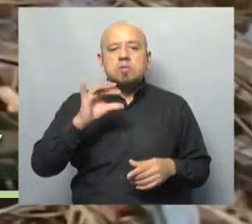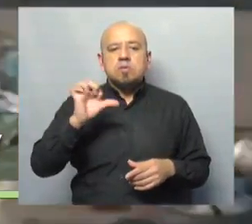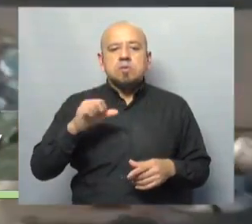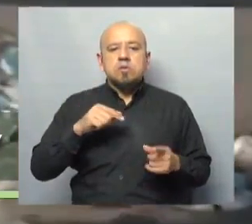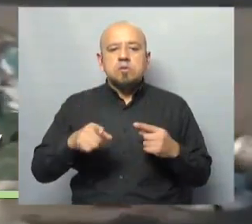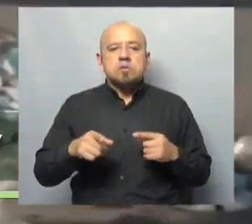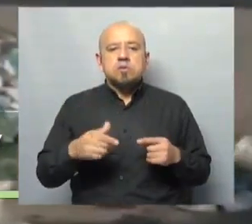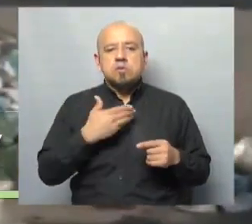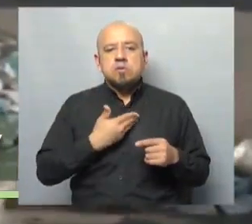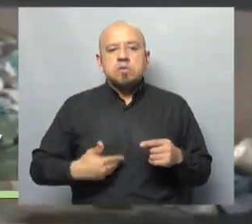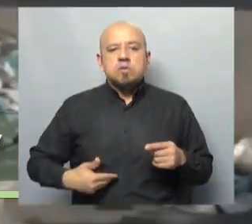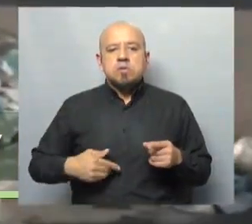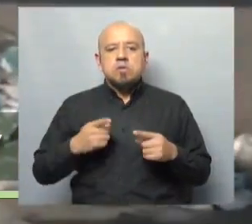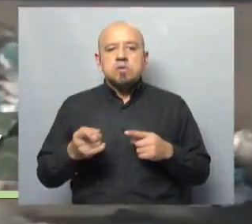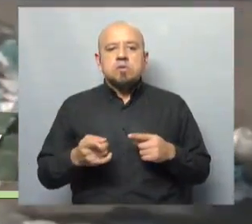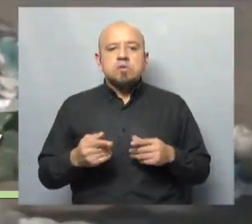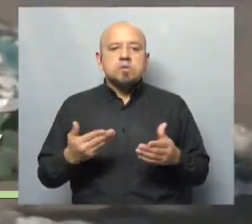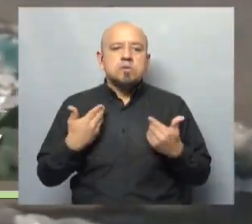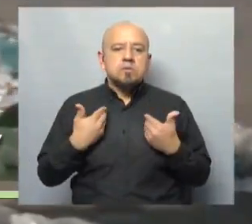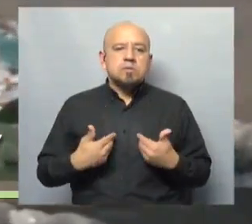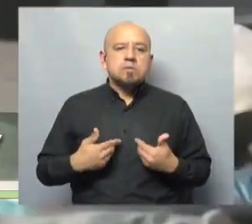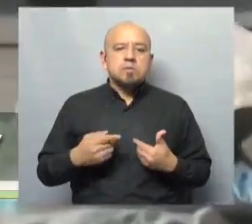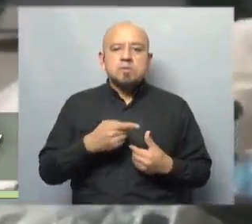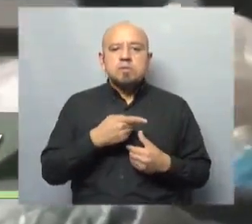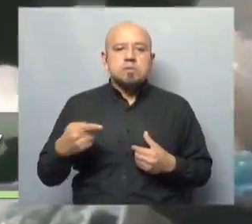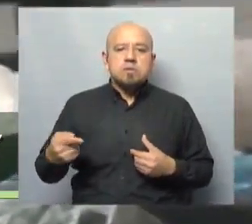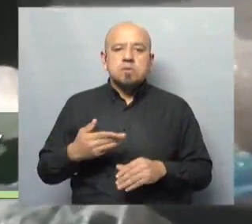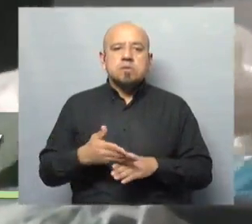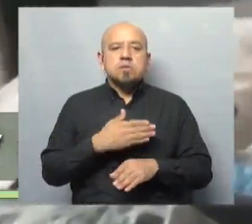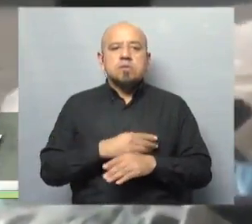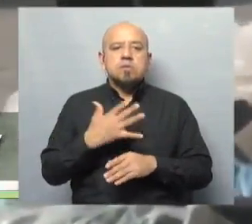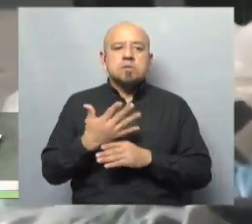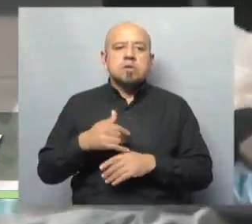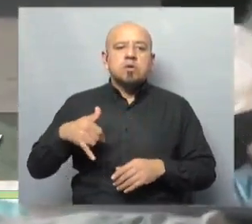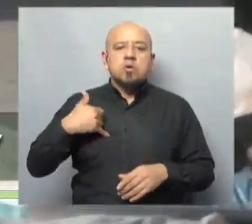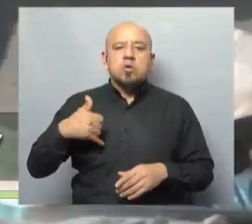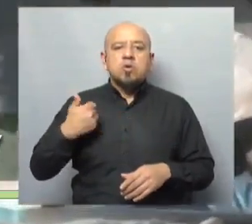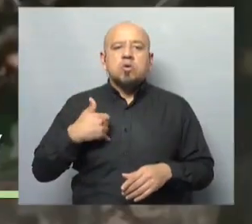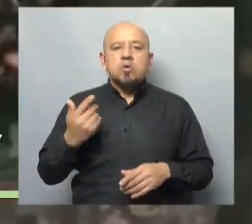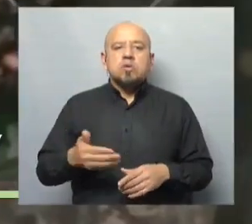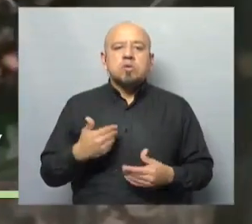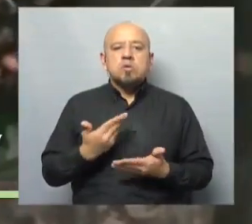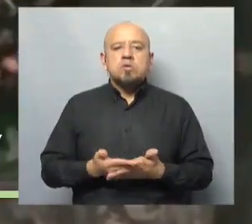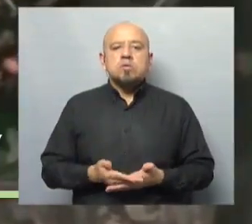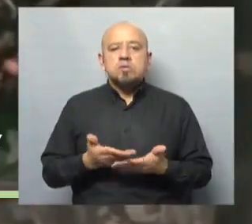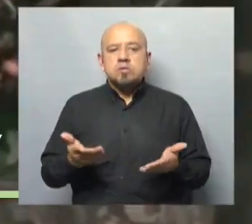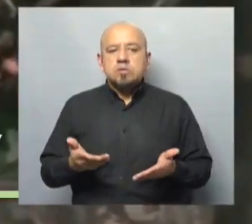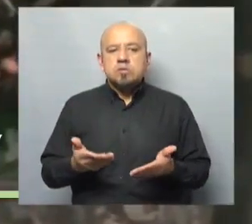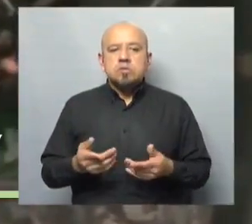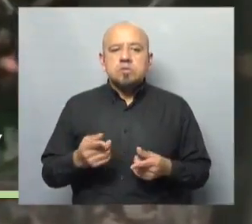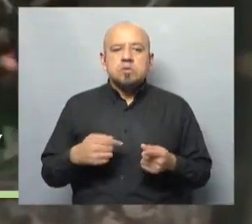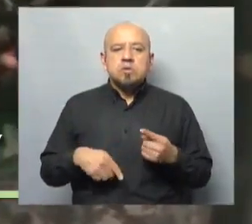presidente del senado joseph lambert de lamentó la semana pasada la muerte de cinco jóvenes que protestaban pacíficamente en la ciudad de jacmel